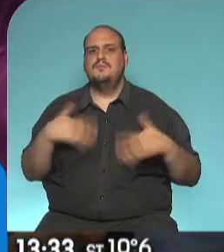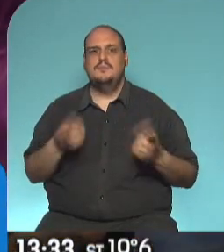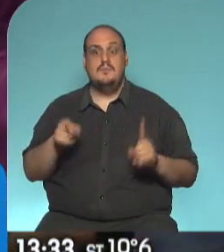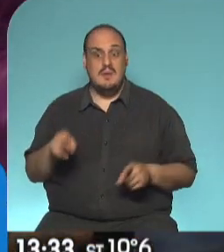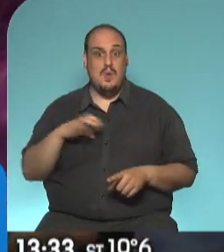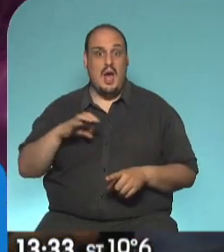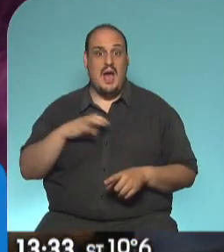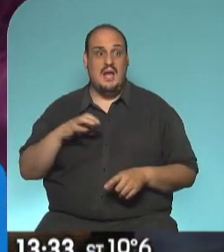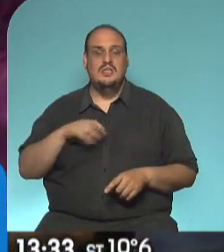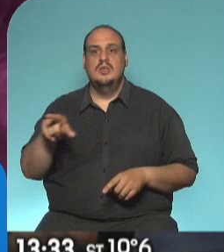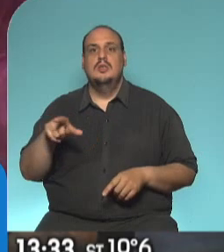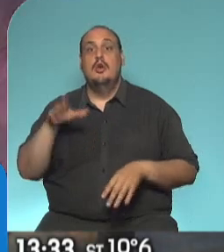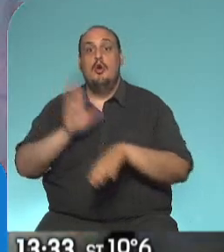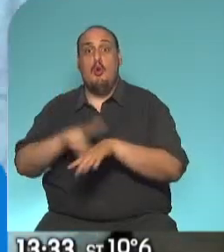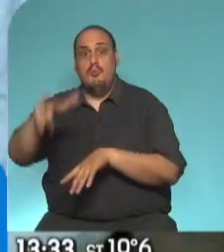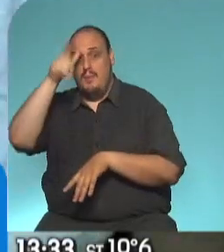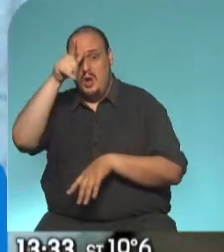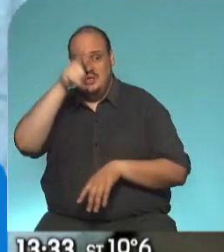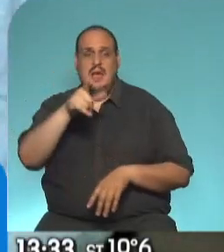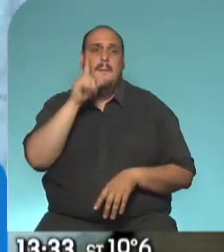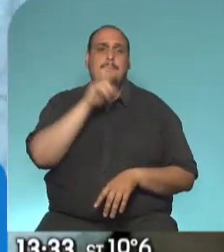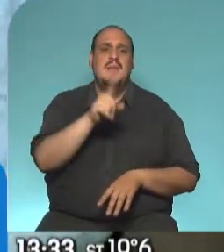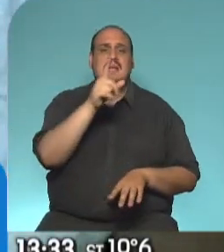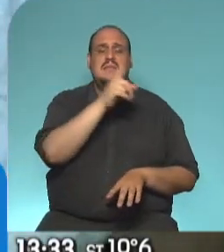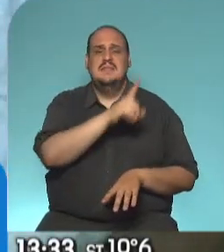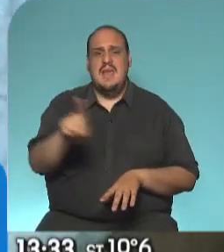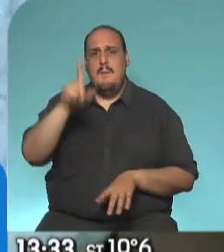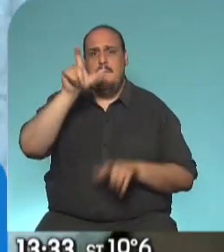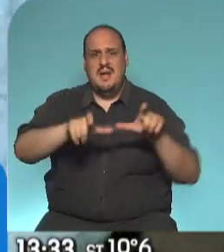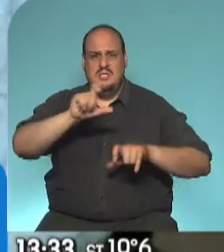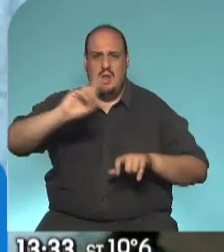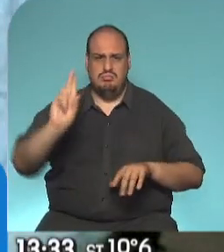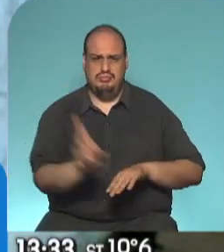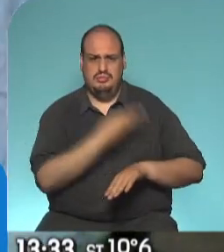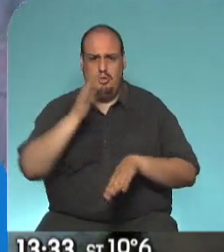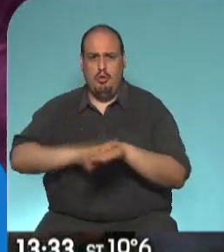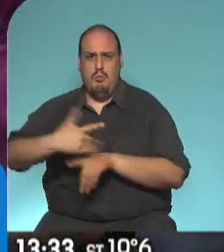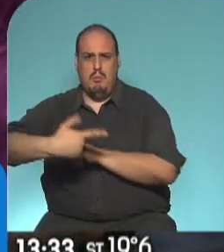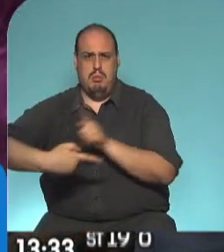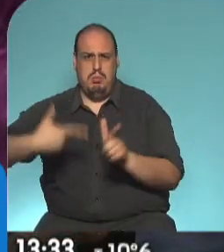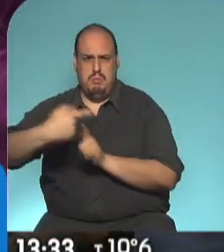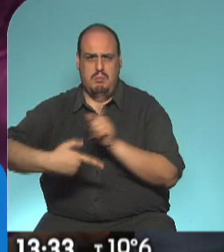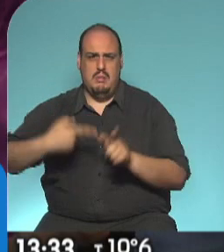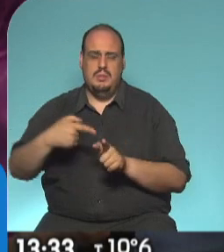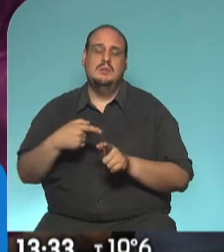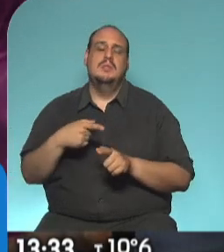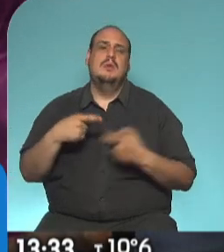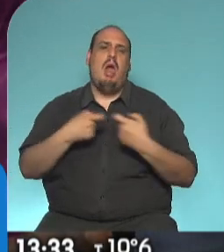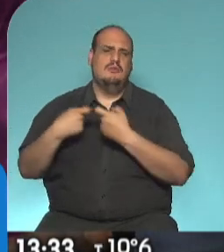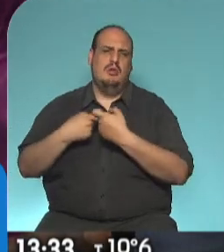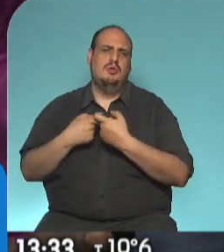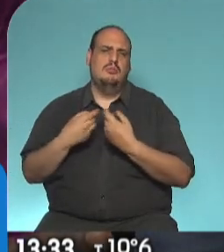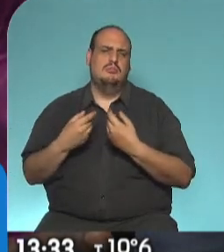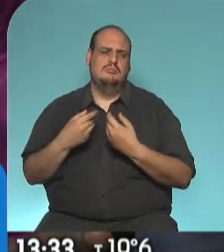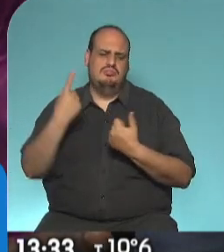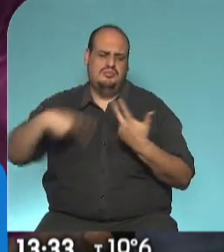año ya murieron en manos de las fuerzas de seguridad del Estado más de 1.100 personas, según distintos organismos. Hay que